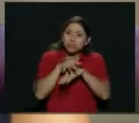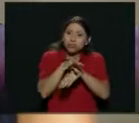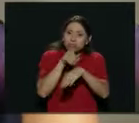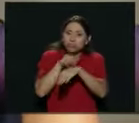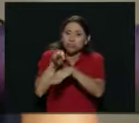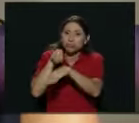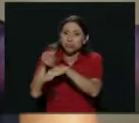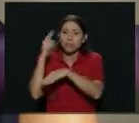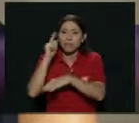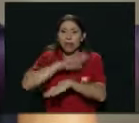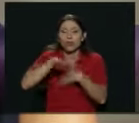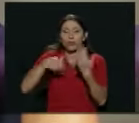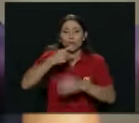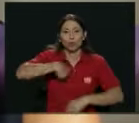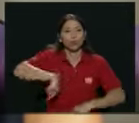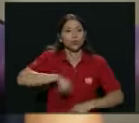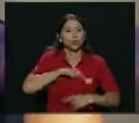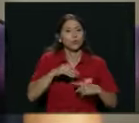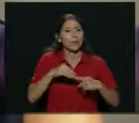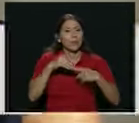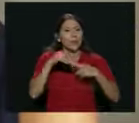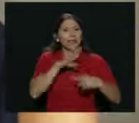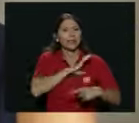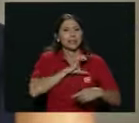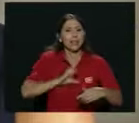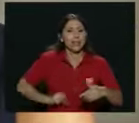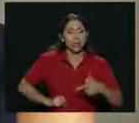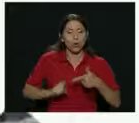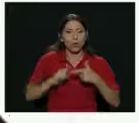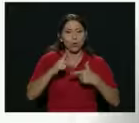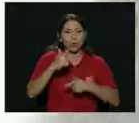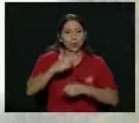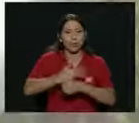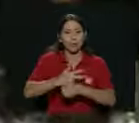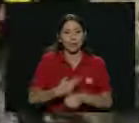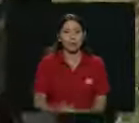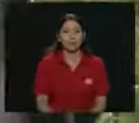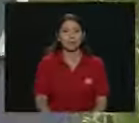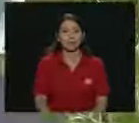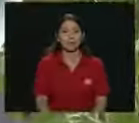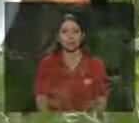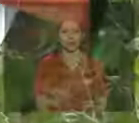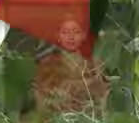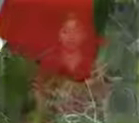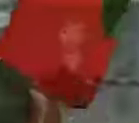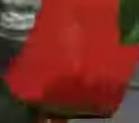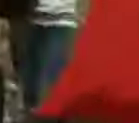nosotros y muy particularmente para El Salvador y para Guatemala.